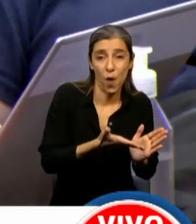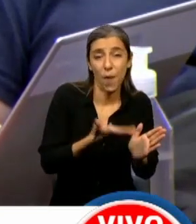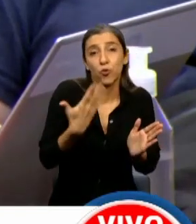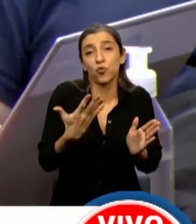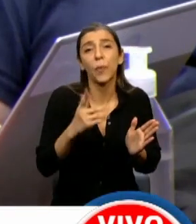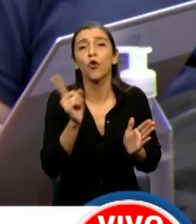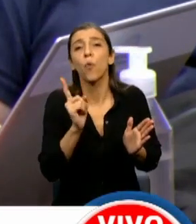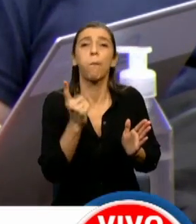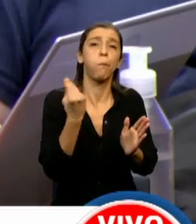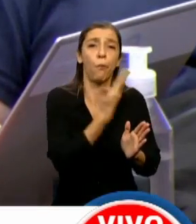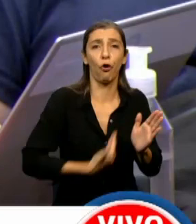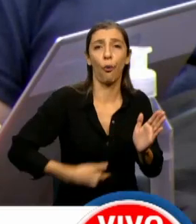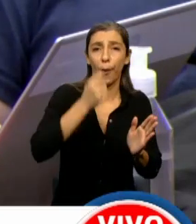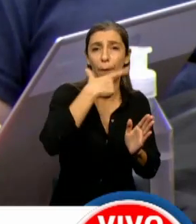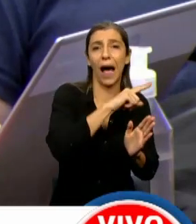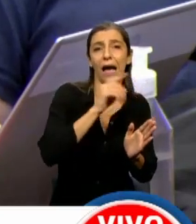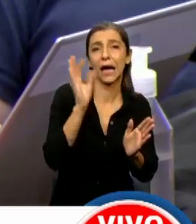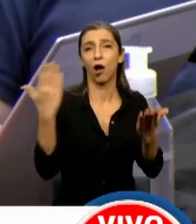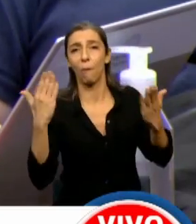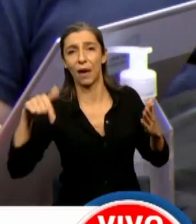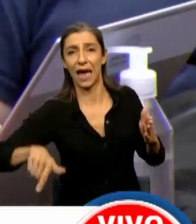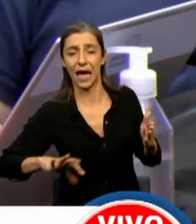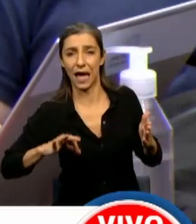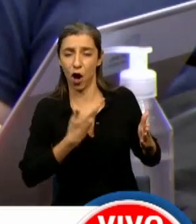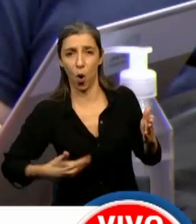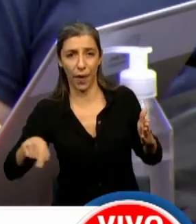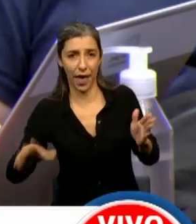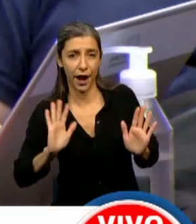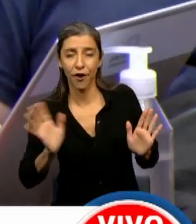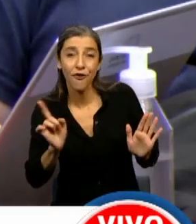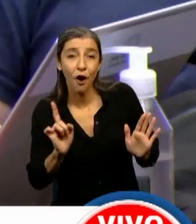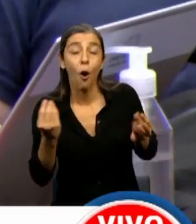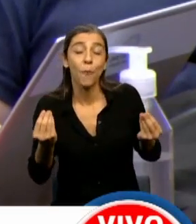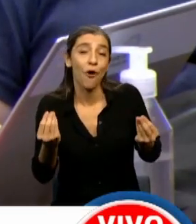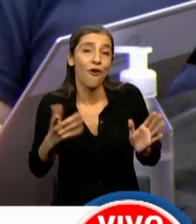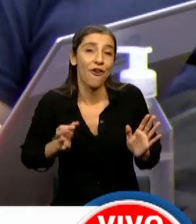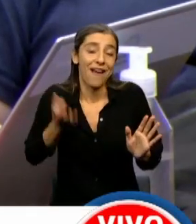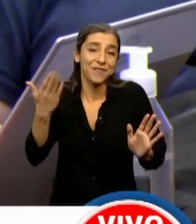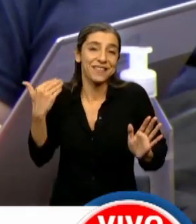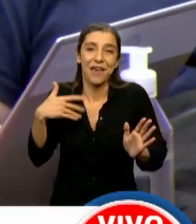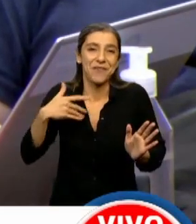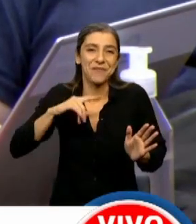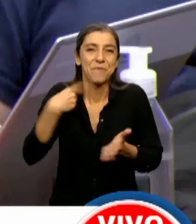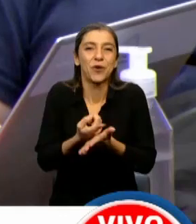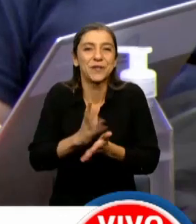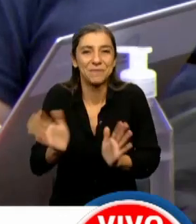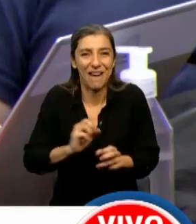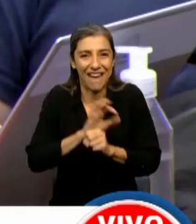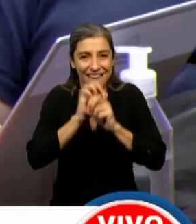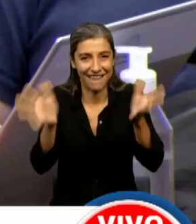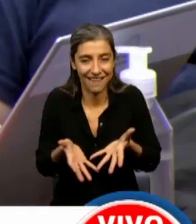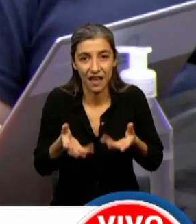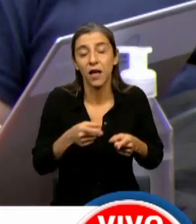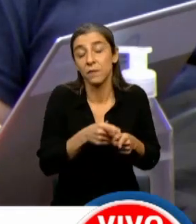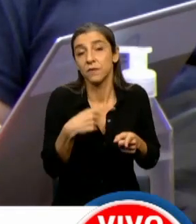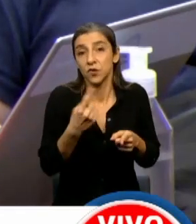de este gobierno contra el gobierno anterior, sino porque nos habla de que la reactivación económica nos está permitiendo superar no solo